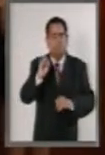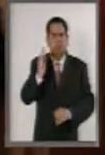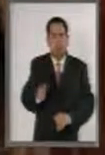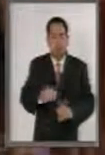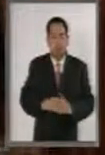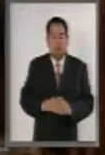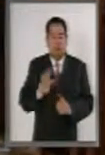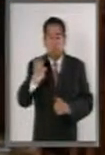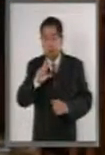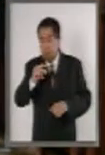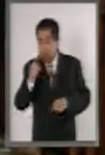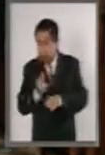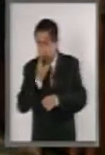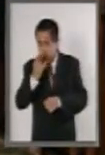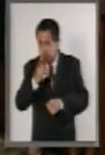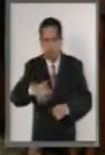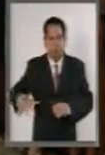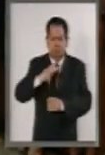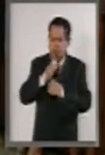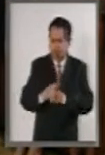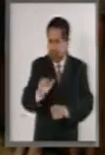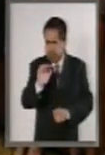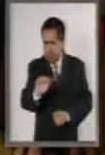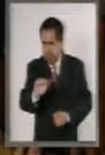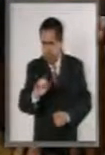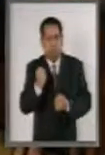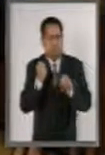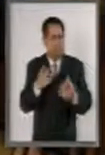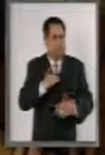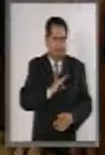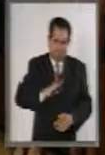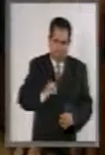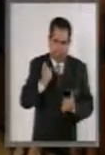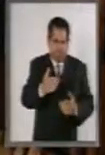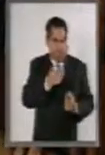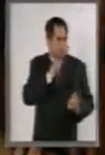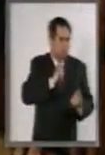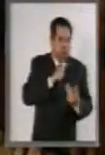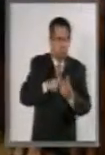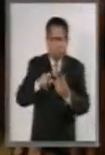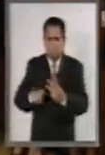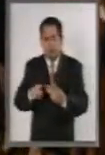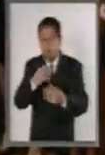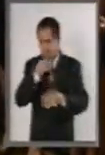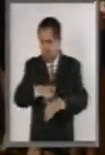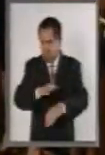Si así no lo hicieren, que la nación se los demande. Muchas felicidades, señora cónsul y señores embajadores.